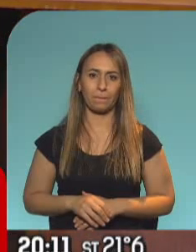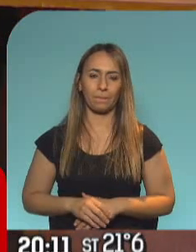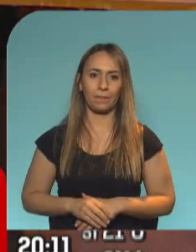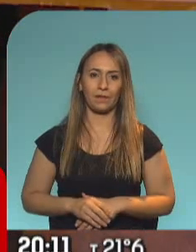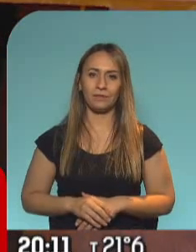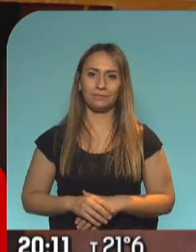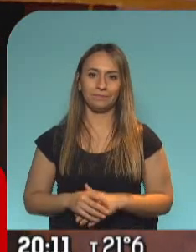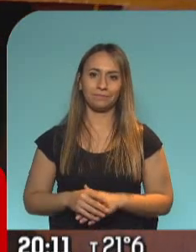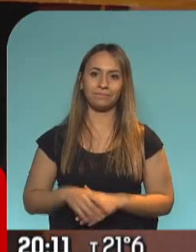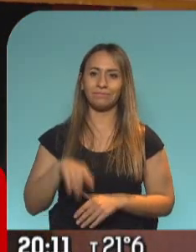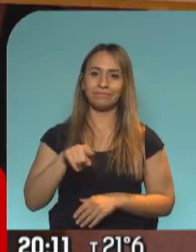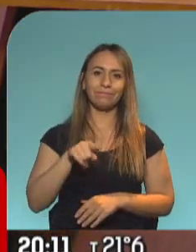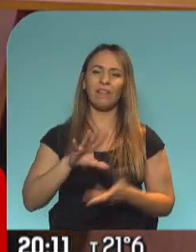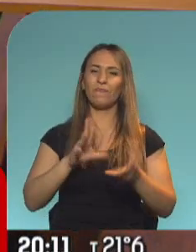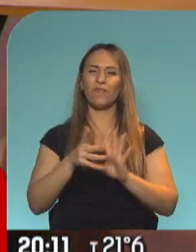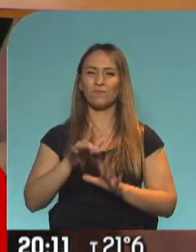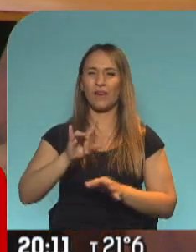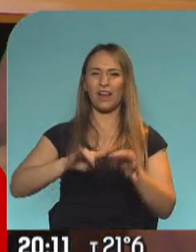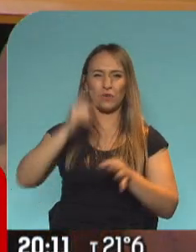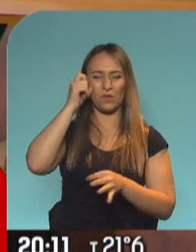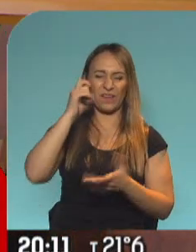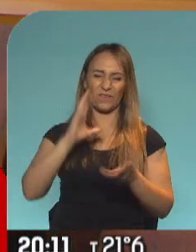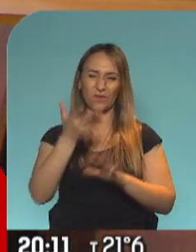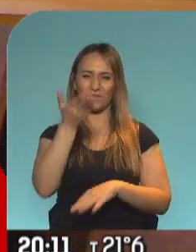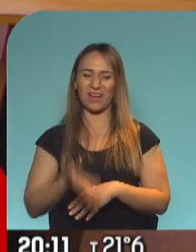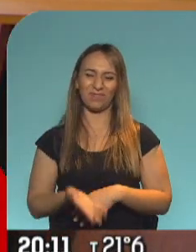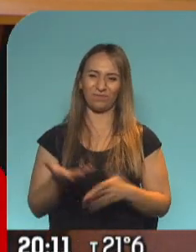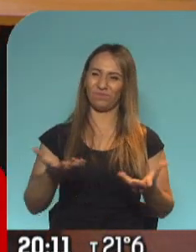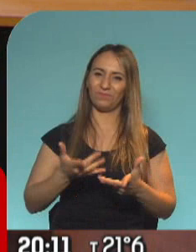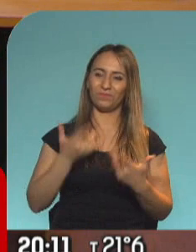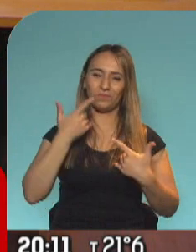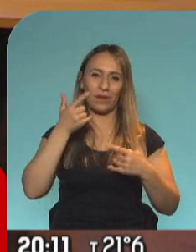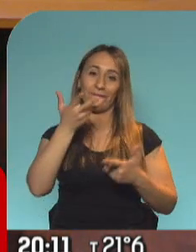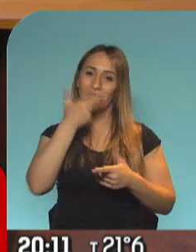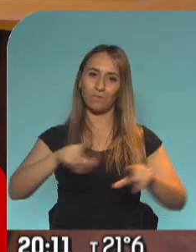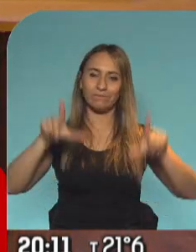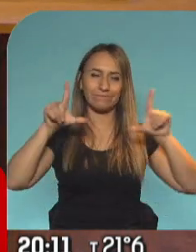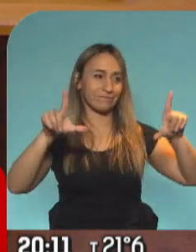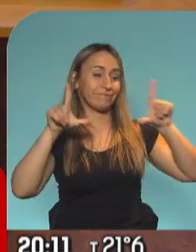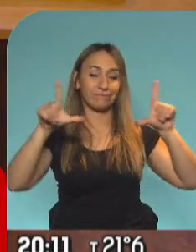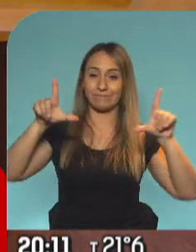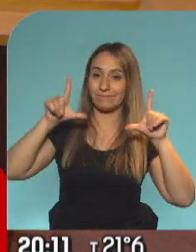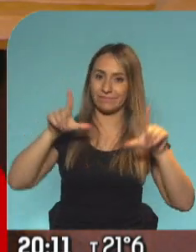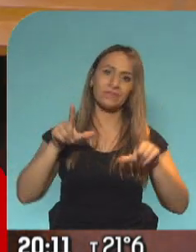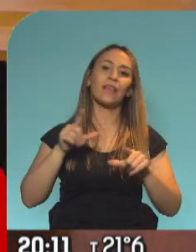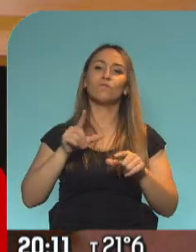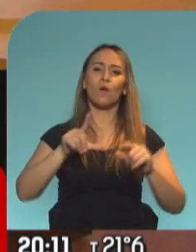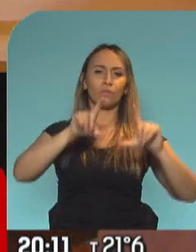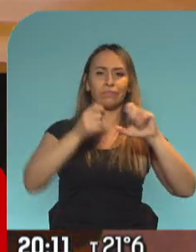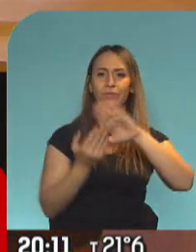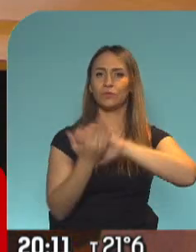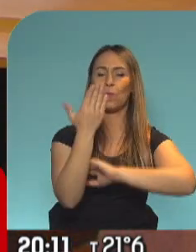así que es todo un show que hizo posteos en las redes sociales una imagen muy cerca de riego también